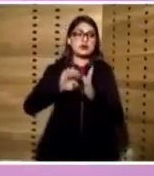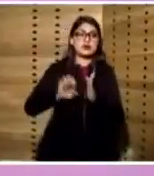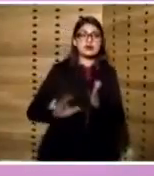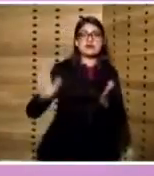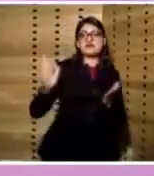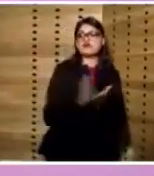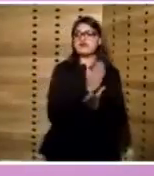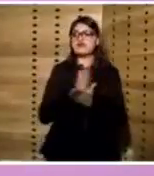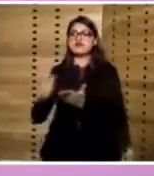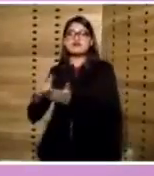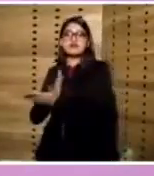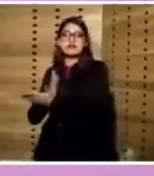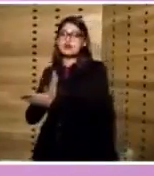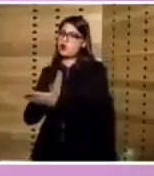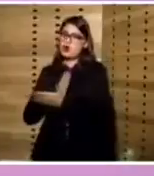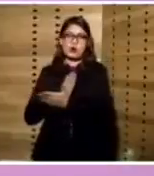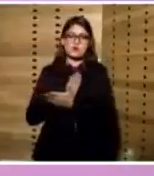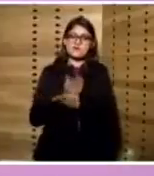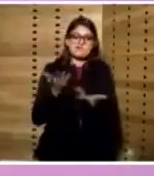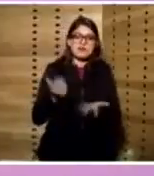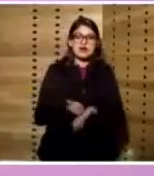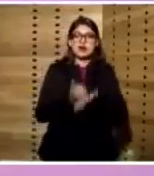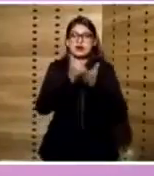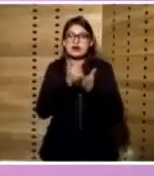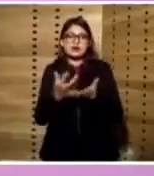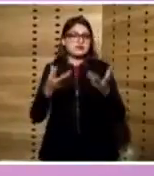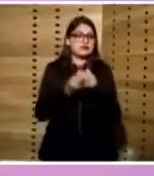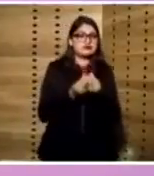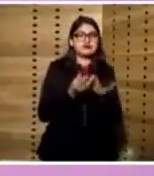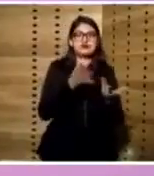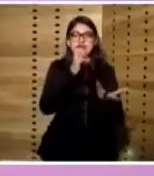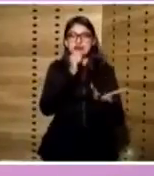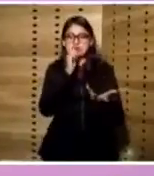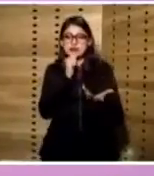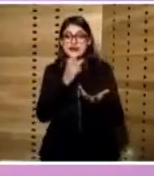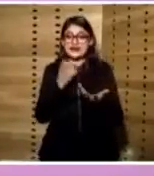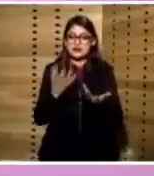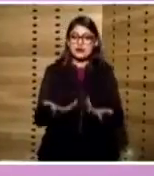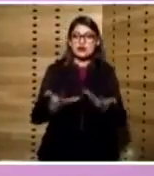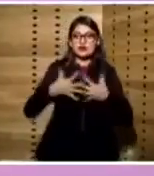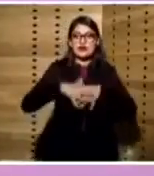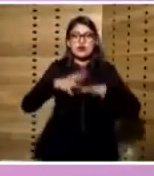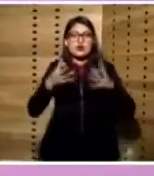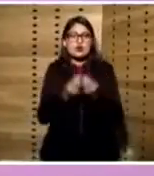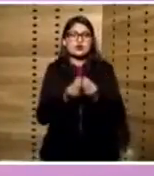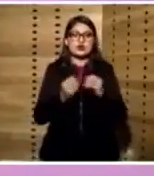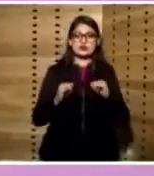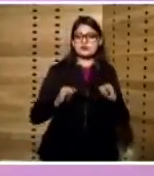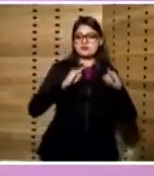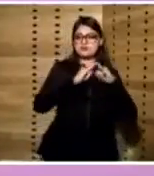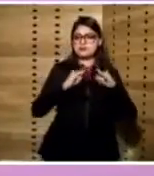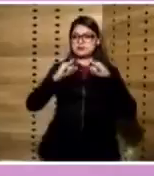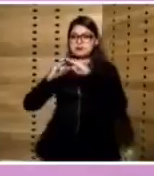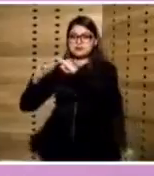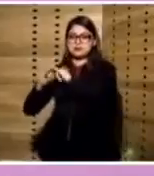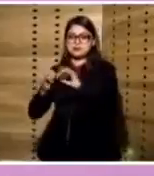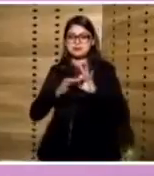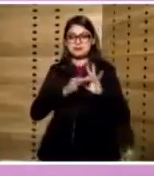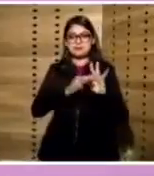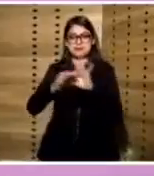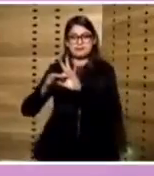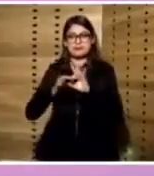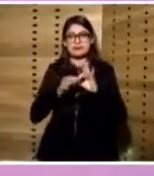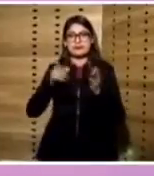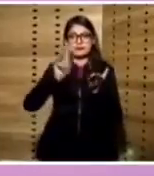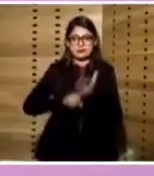esfuerzos unilaterales que poco abonan en la cooperación que debe existir entre las instituciones y autoridades